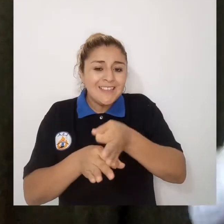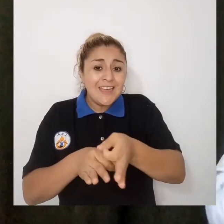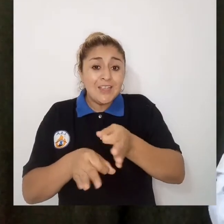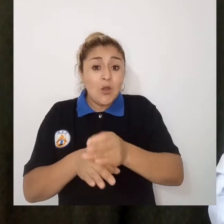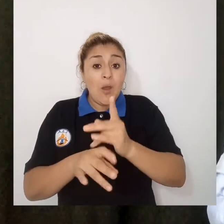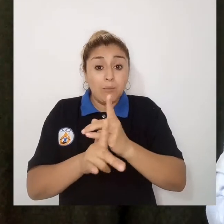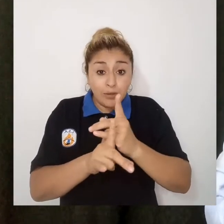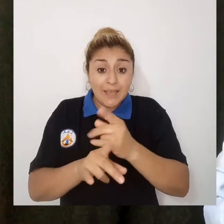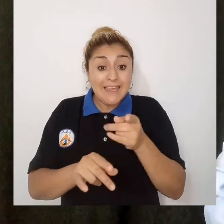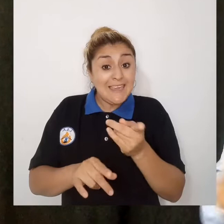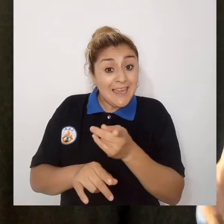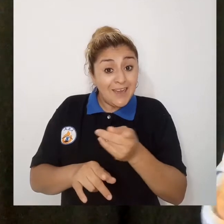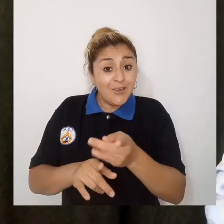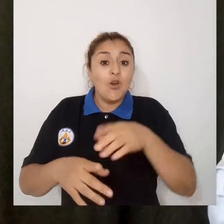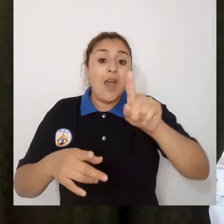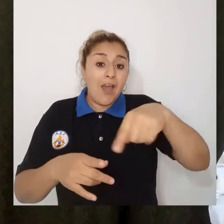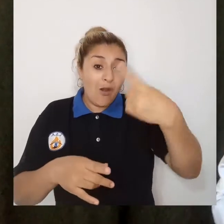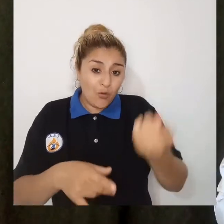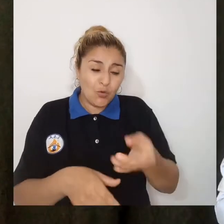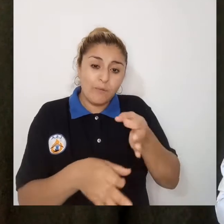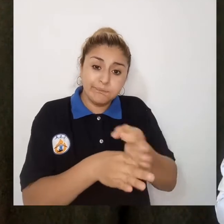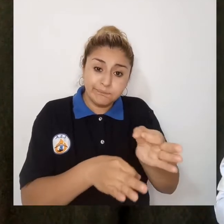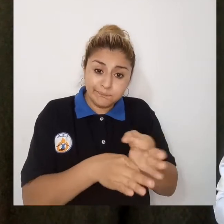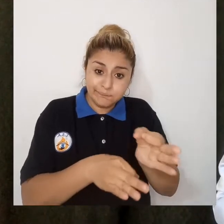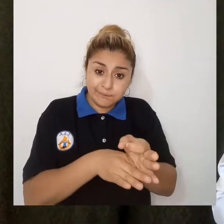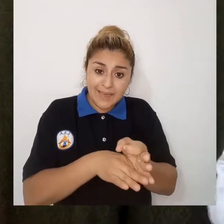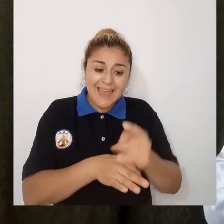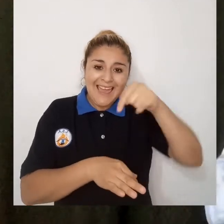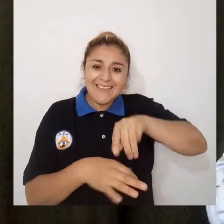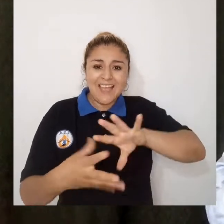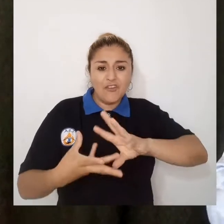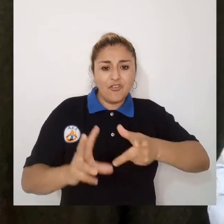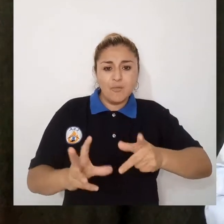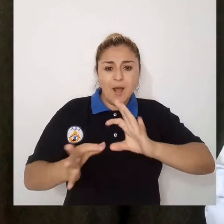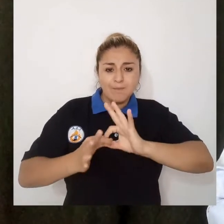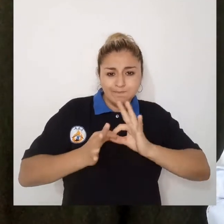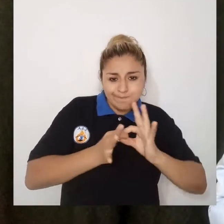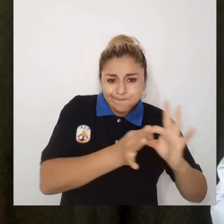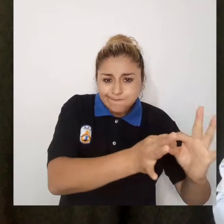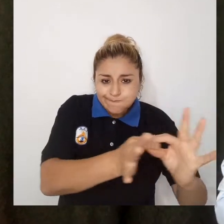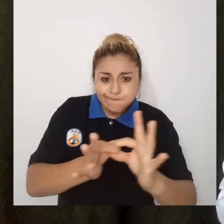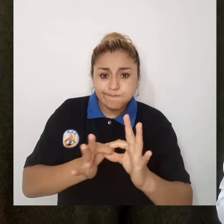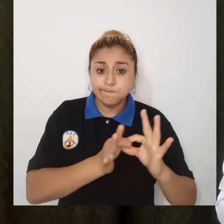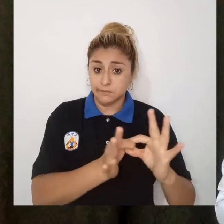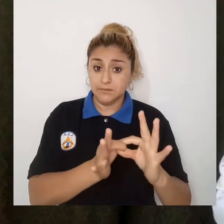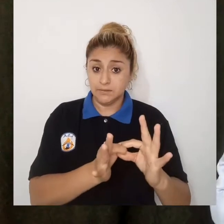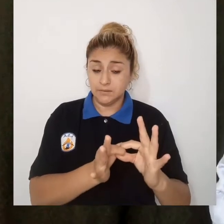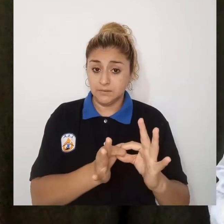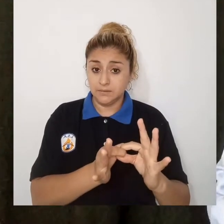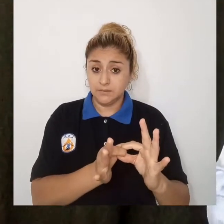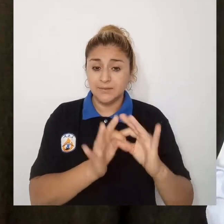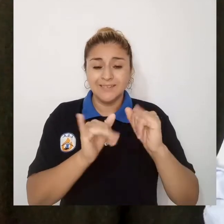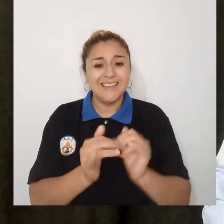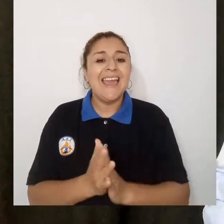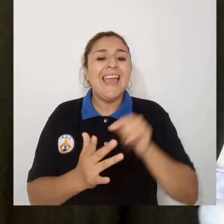columna que los mantenía como iglesia y este es un gran punto de partida para la iglesia naciente